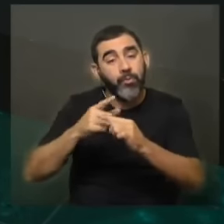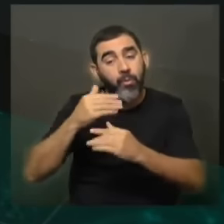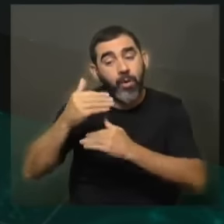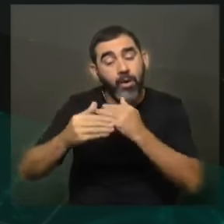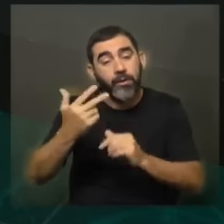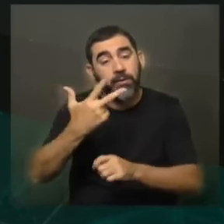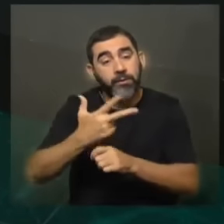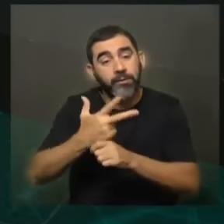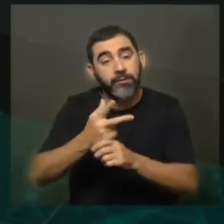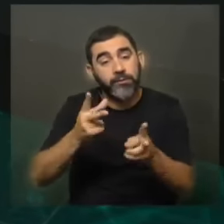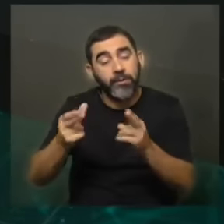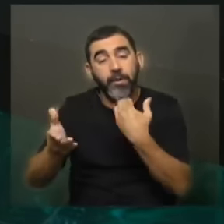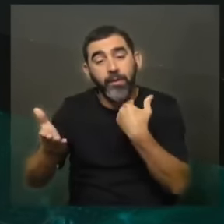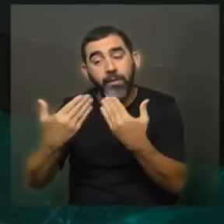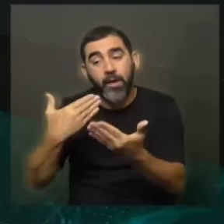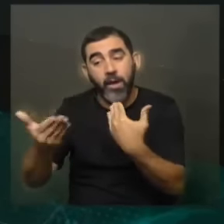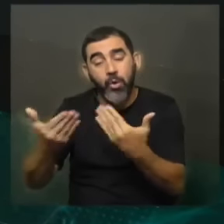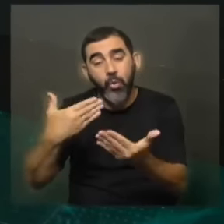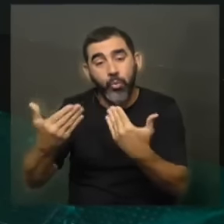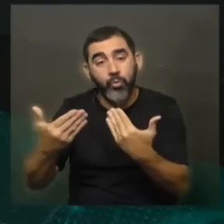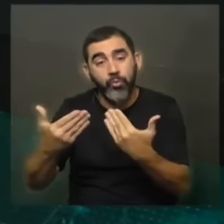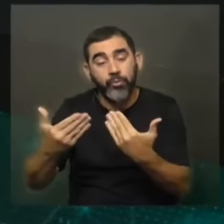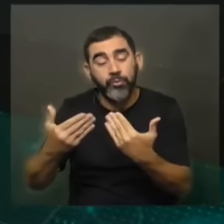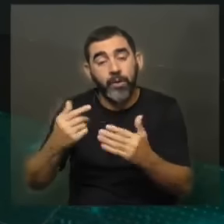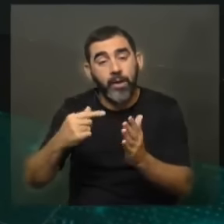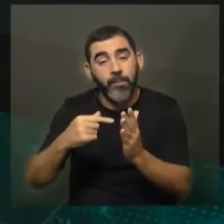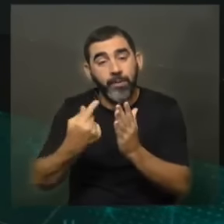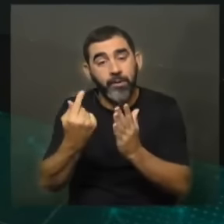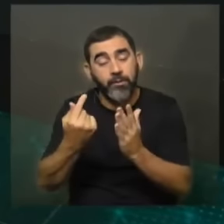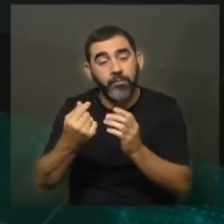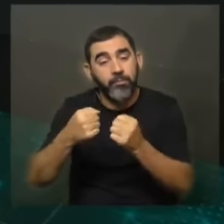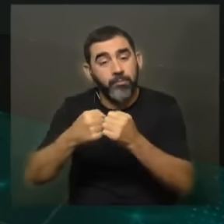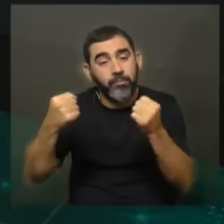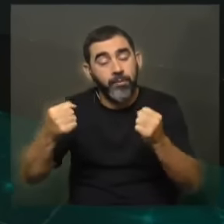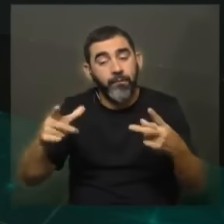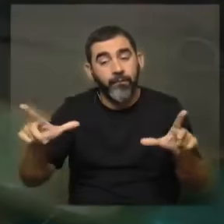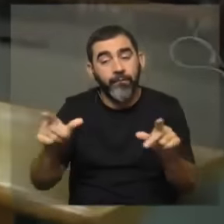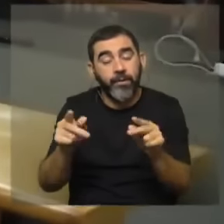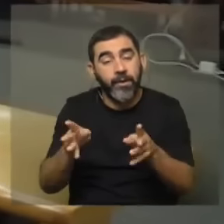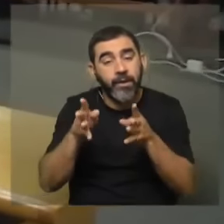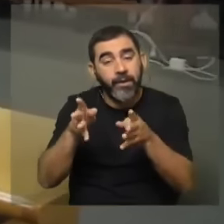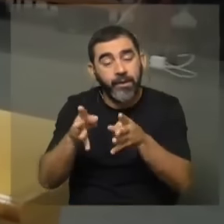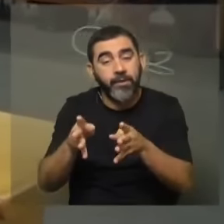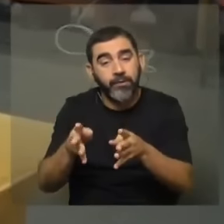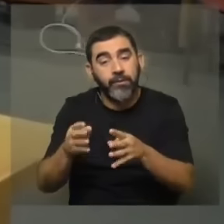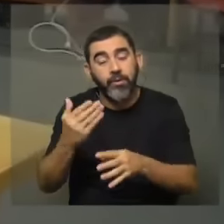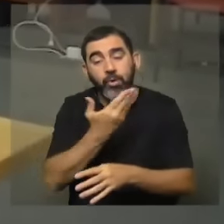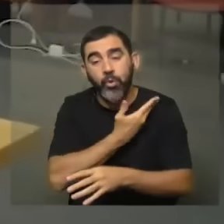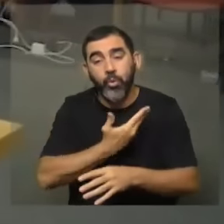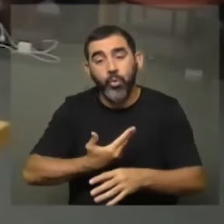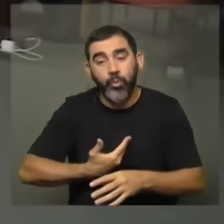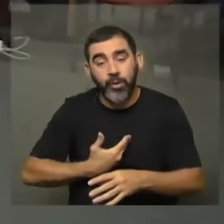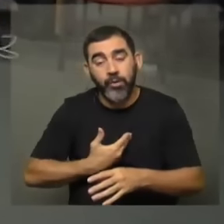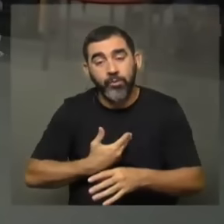de un tercer ciclo de diálogos que se desarrollan en Bogotá tras la ampliación del C fuego el gobierno colombiano y el Estado